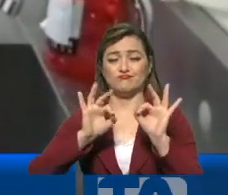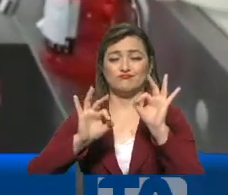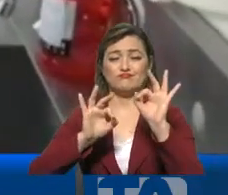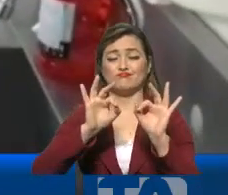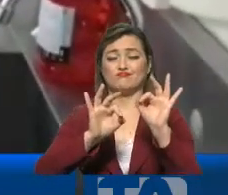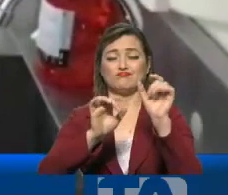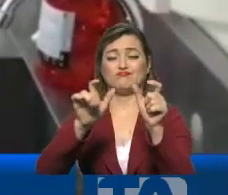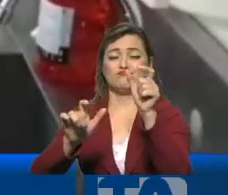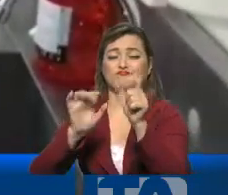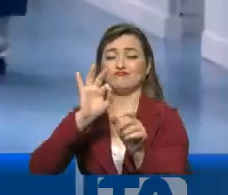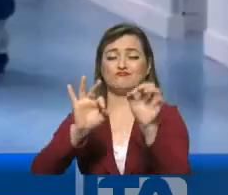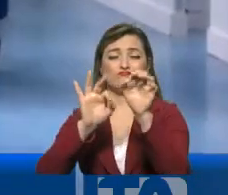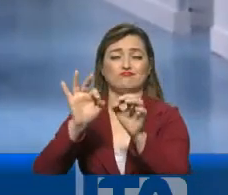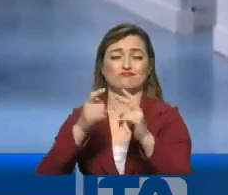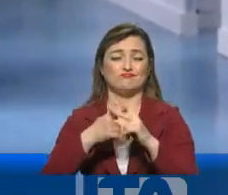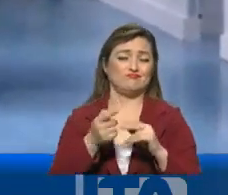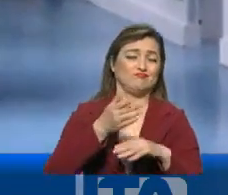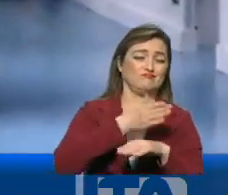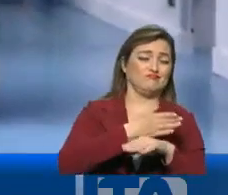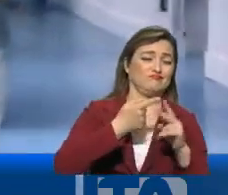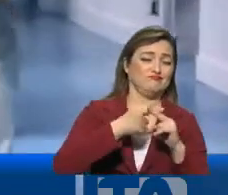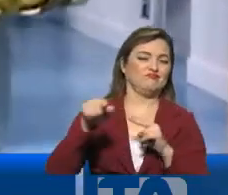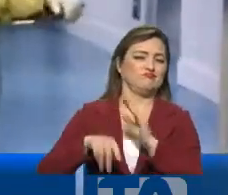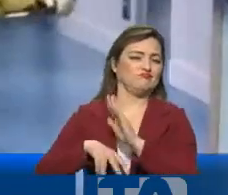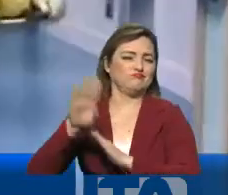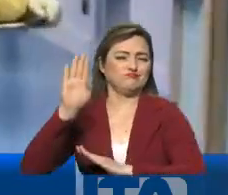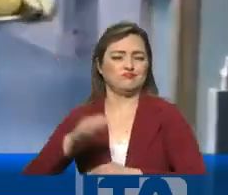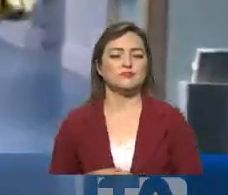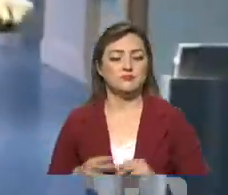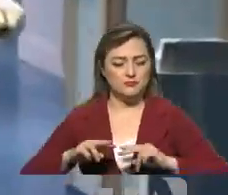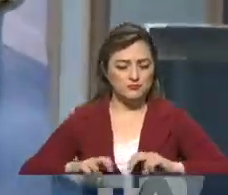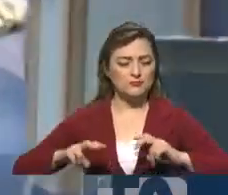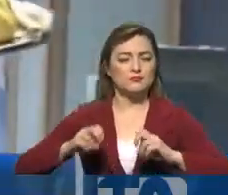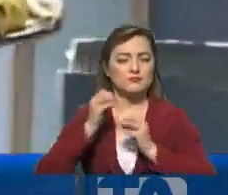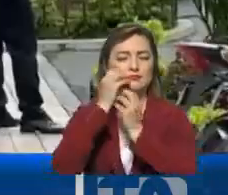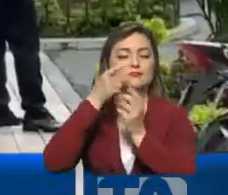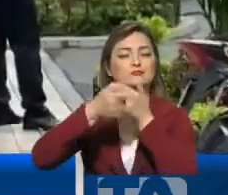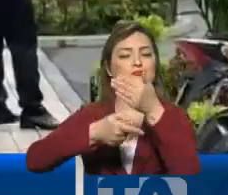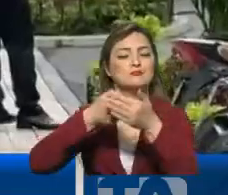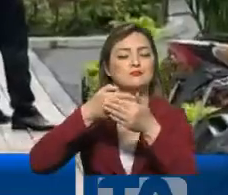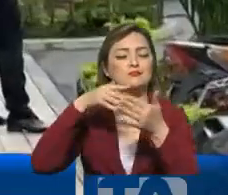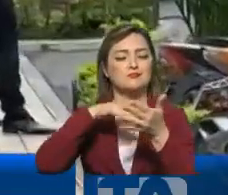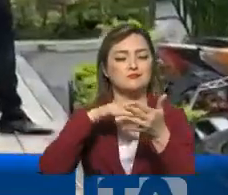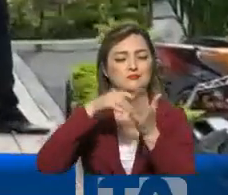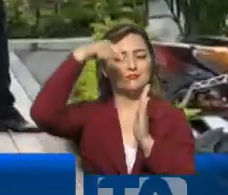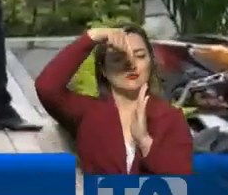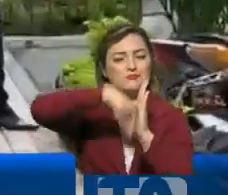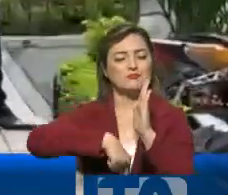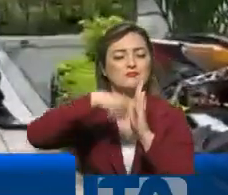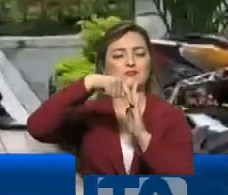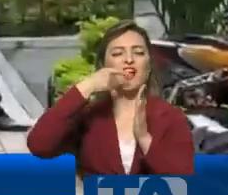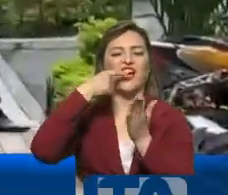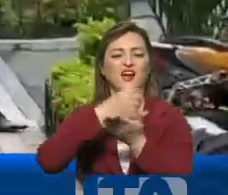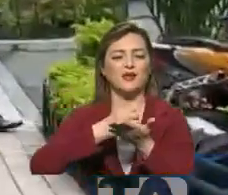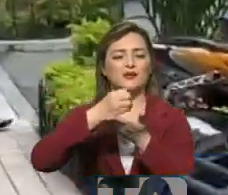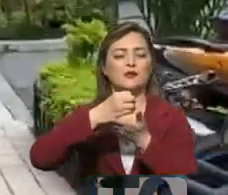relación a la variante original los investigadores anuncian además que en los próximos días se ampliarán los estudios en las provincias de el oro